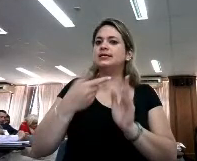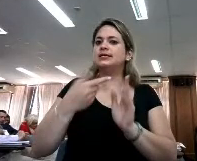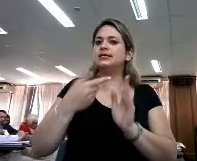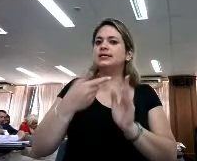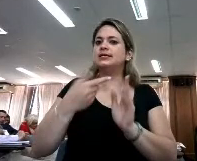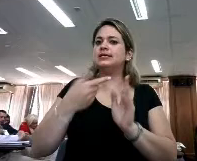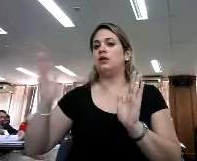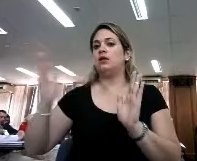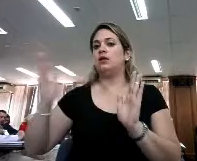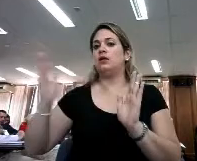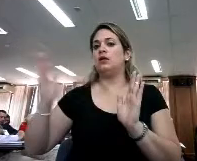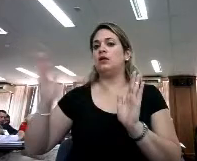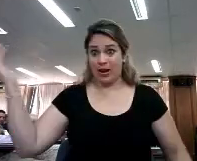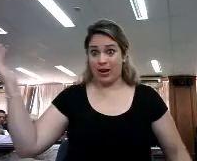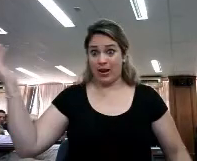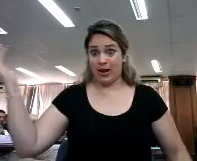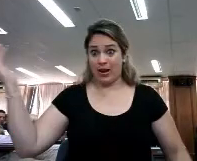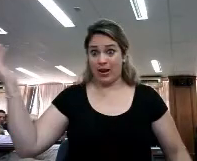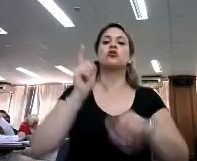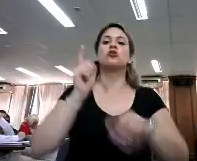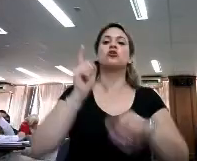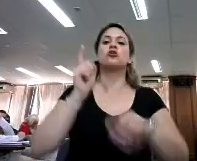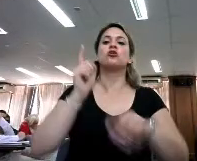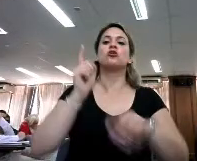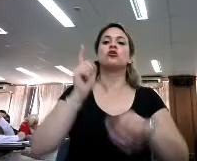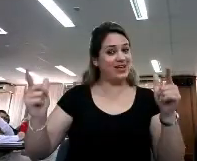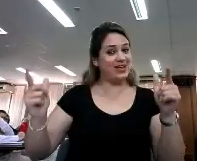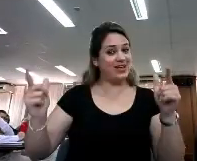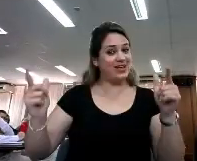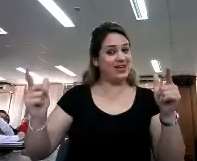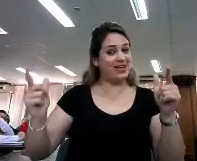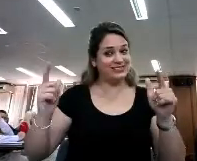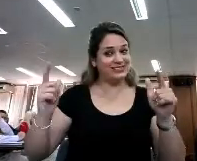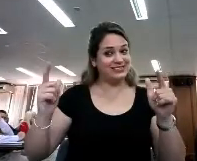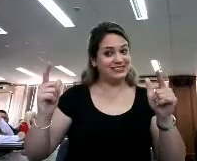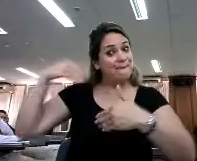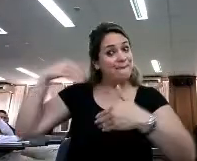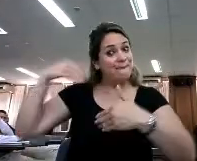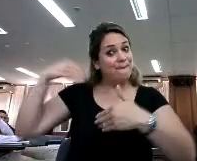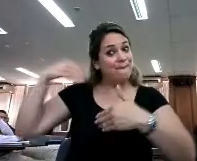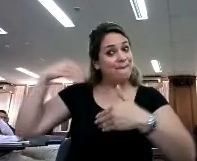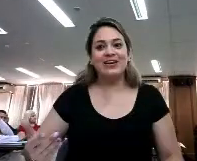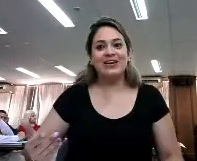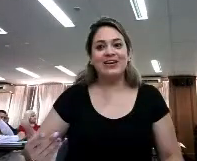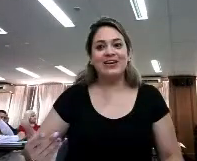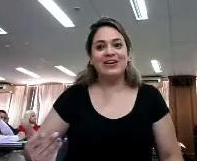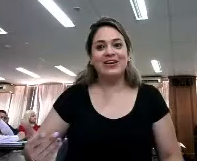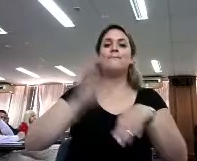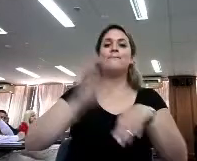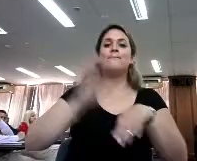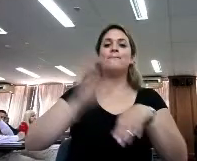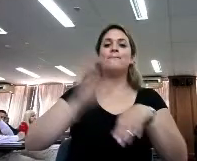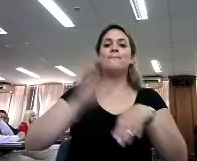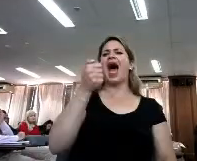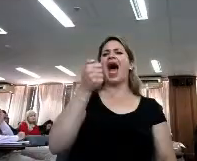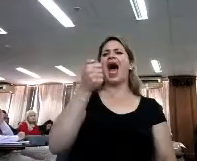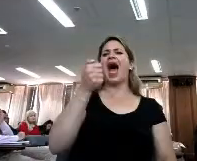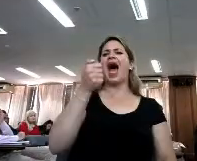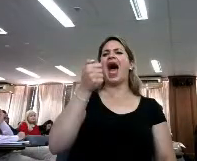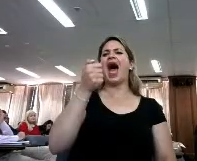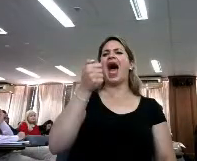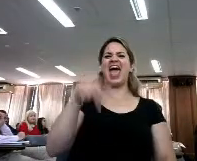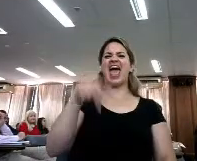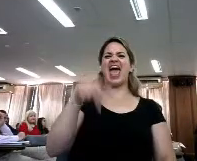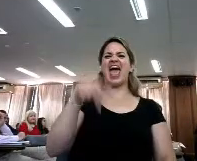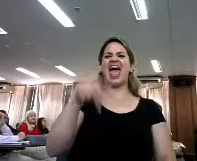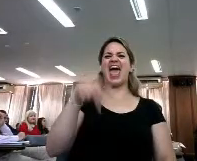Como no tenemos tiempo, vamos a continuar. Culpa de Adrián en todo caso. Bien. Echémosle la